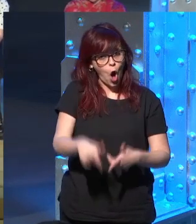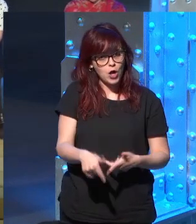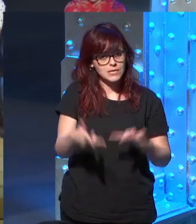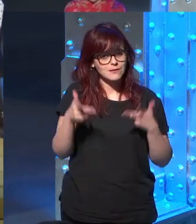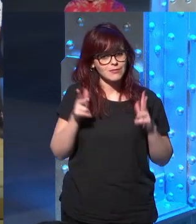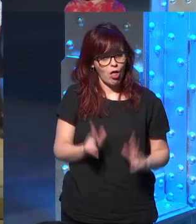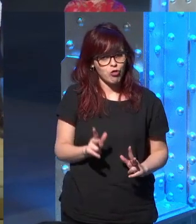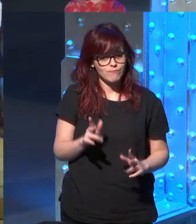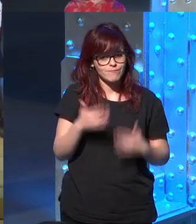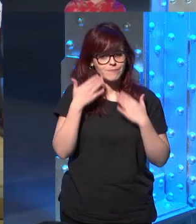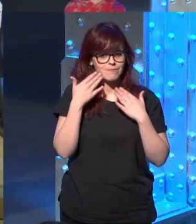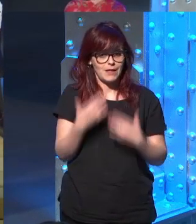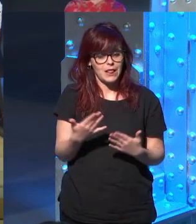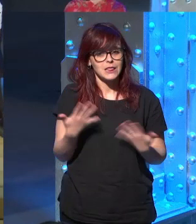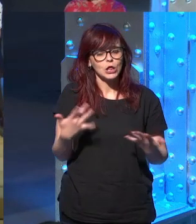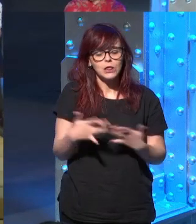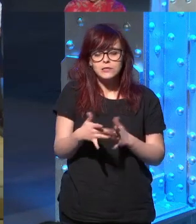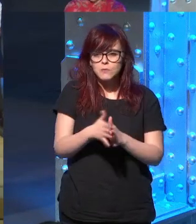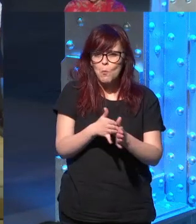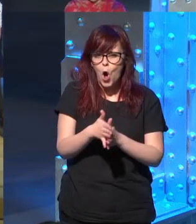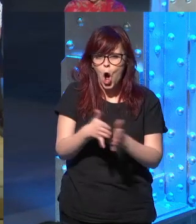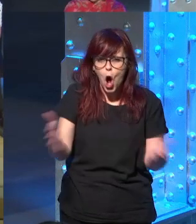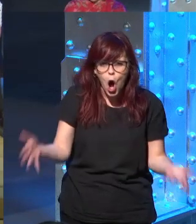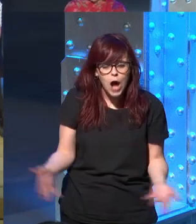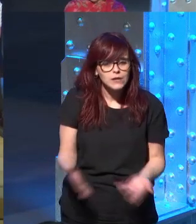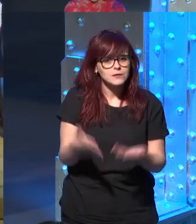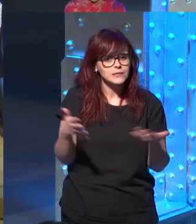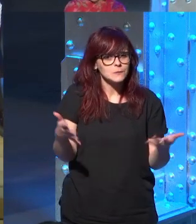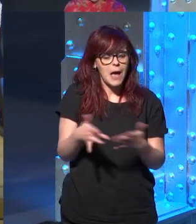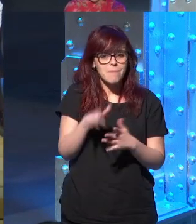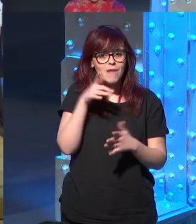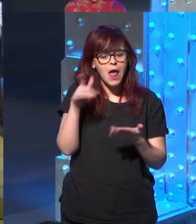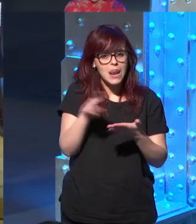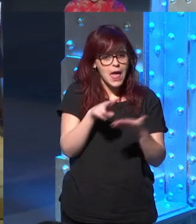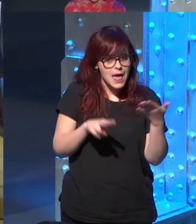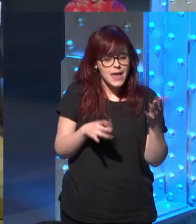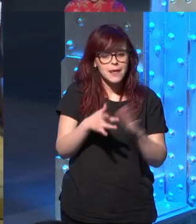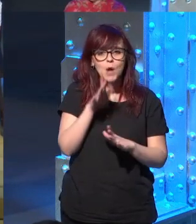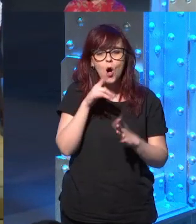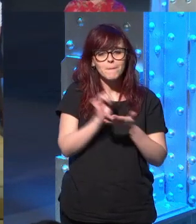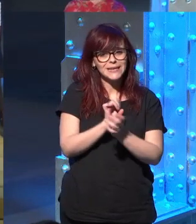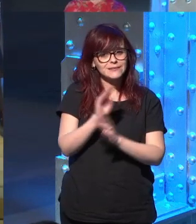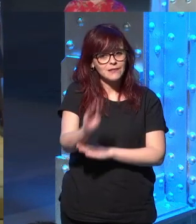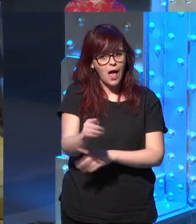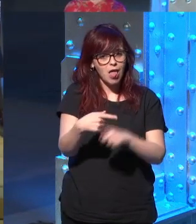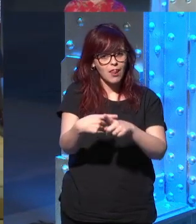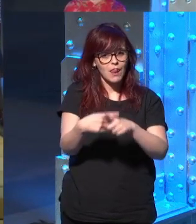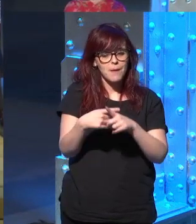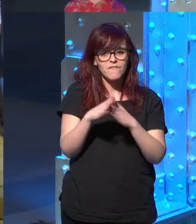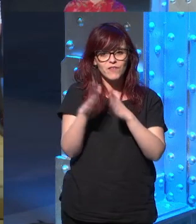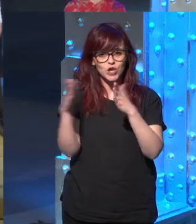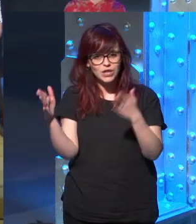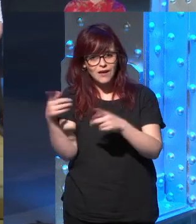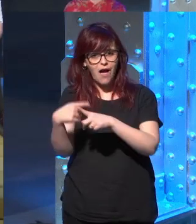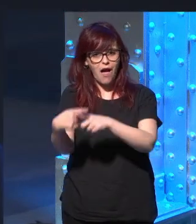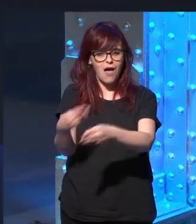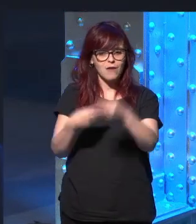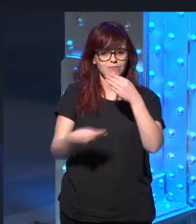sentada. Me incentivaron muchísimo a leer, me dejaban libros, los sacaban de la biblioteca para